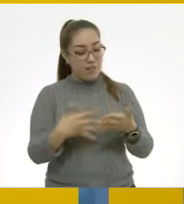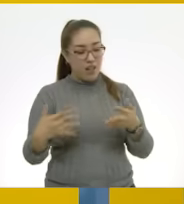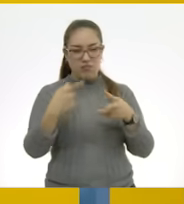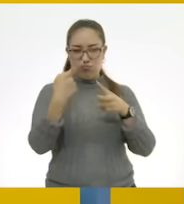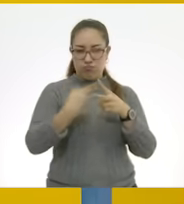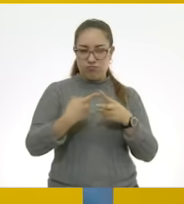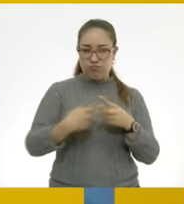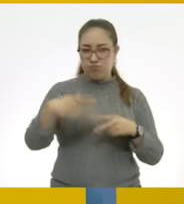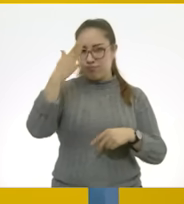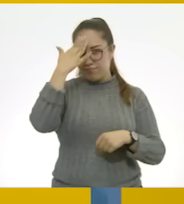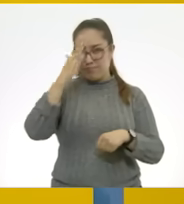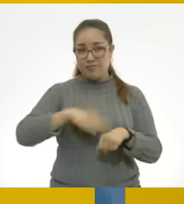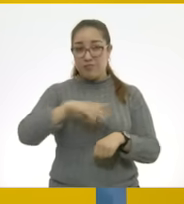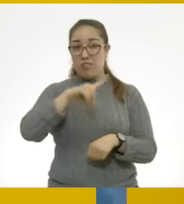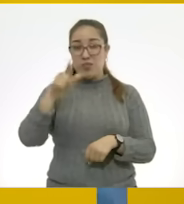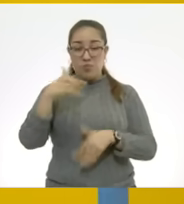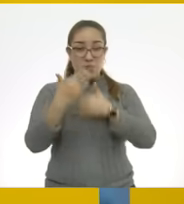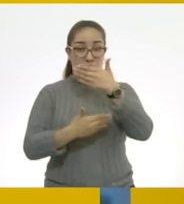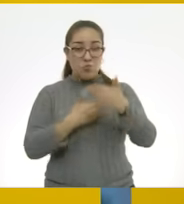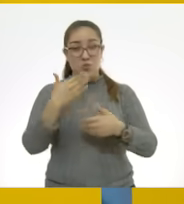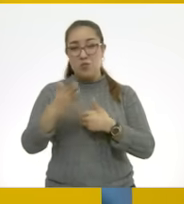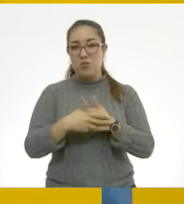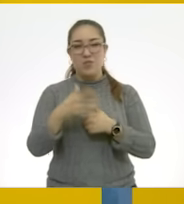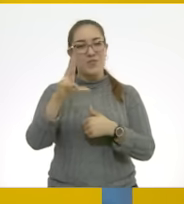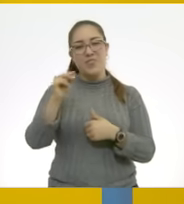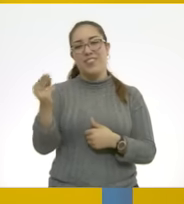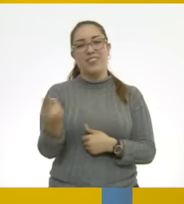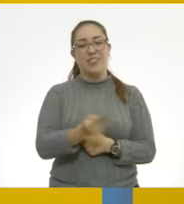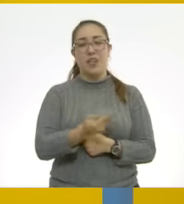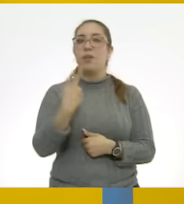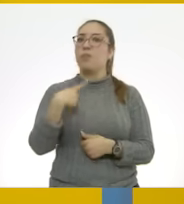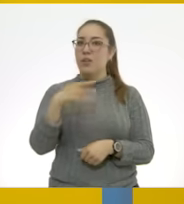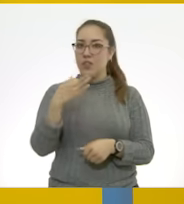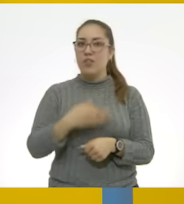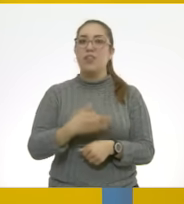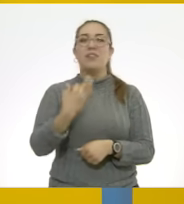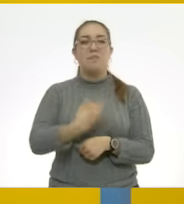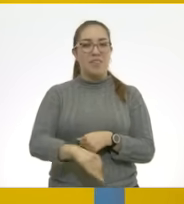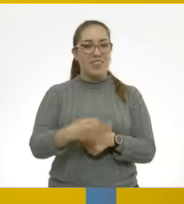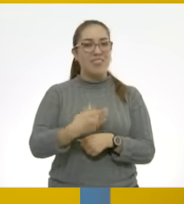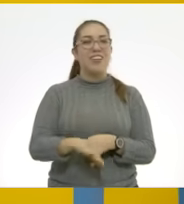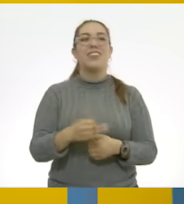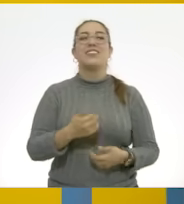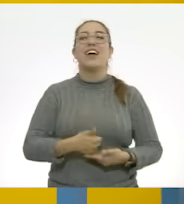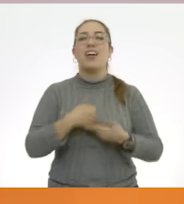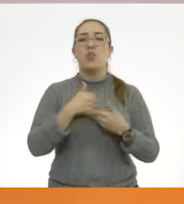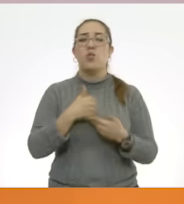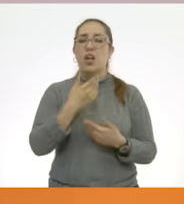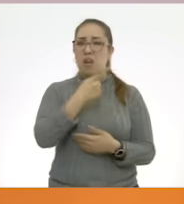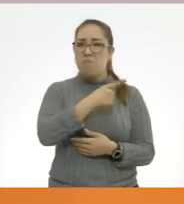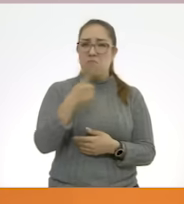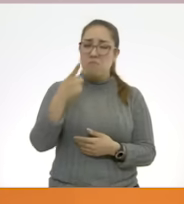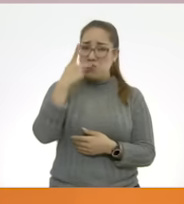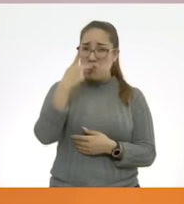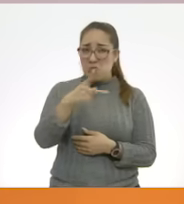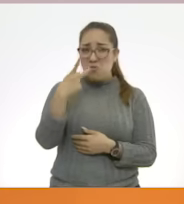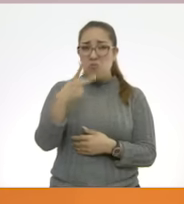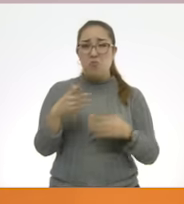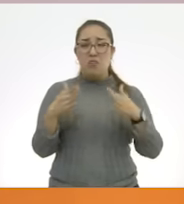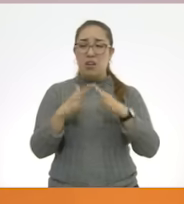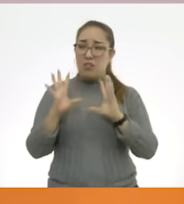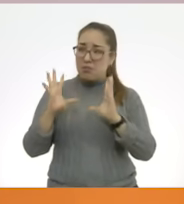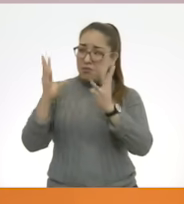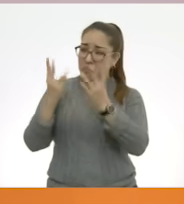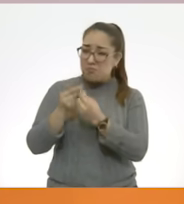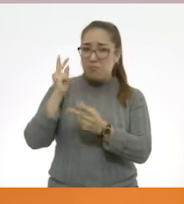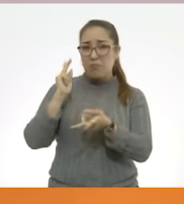te las aprendas, no las vas a necesitar. Pero mientras tanto, ¿cómo nos ayudan, verdad? plática también en casa estas estrategias que has